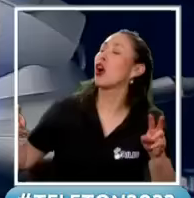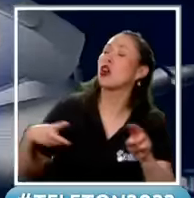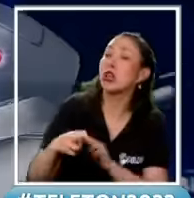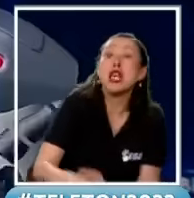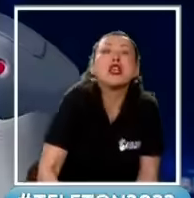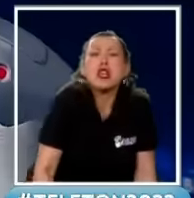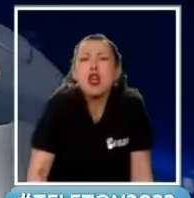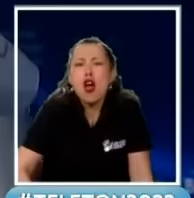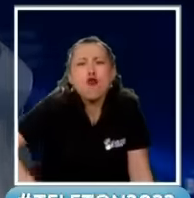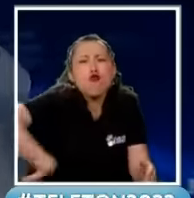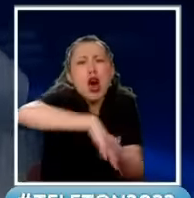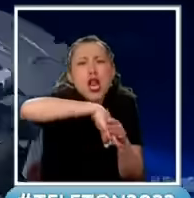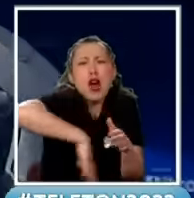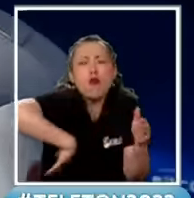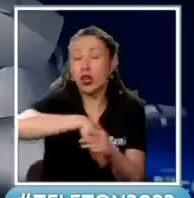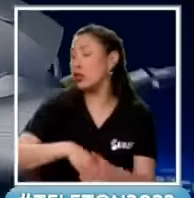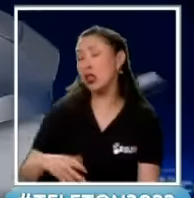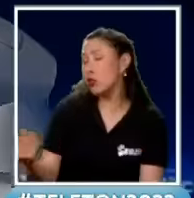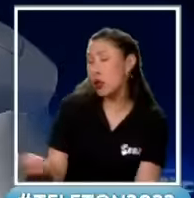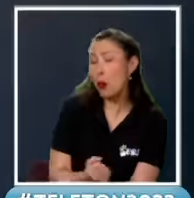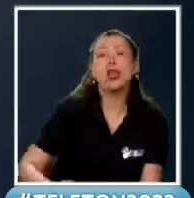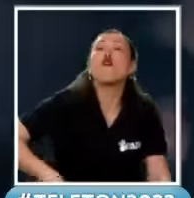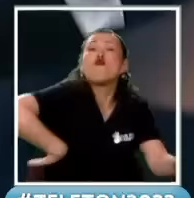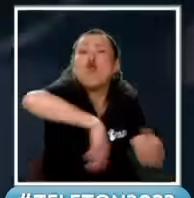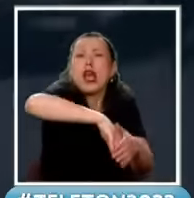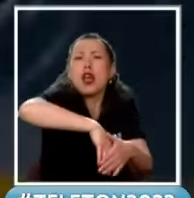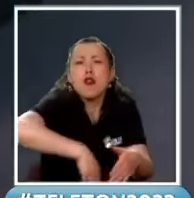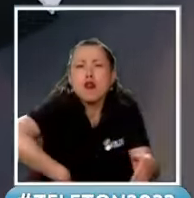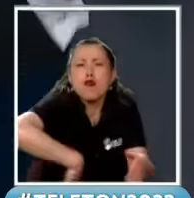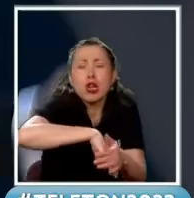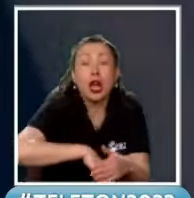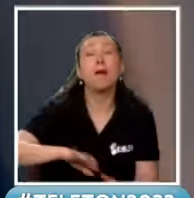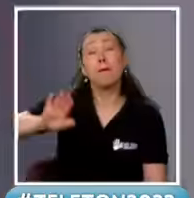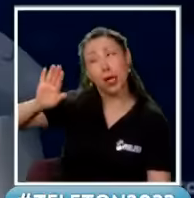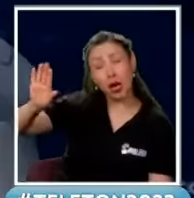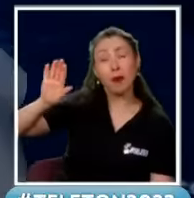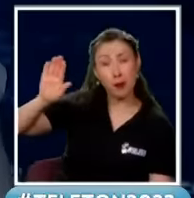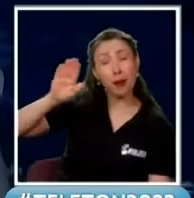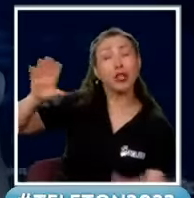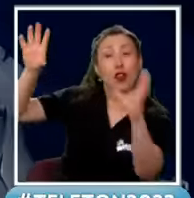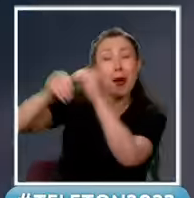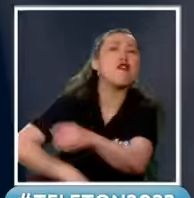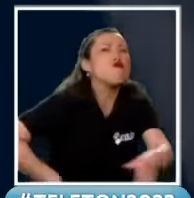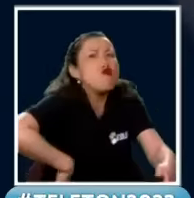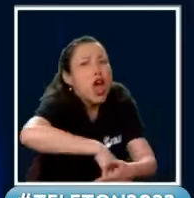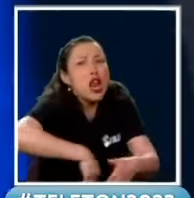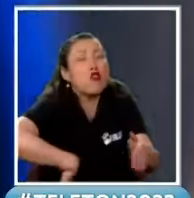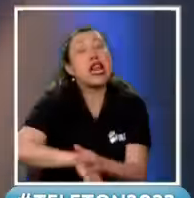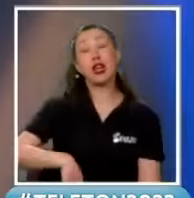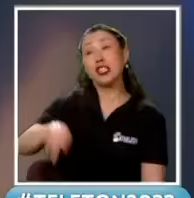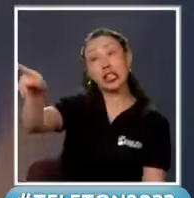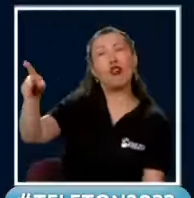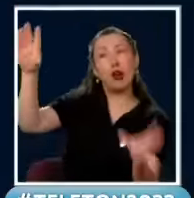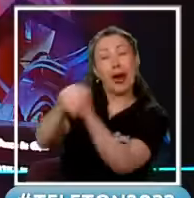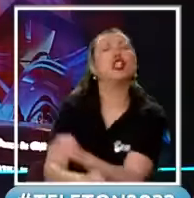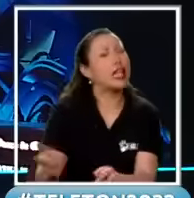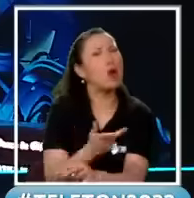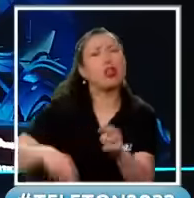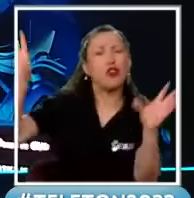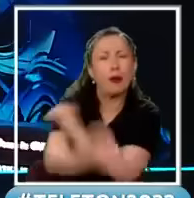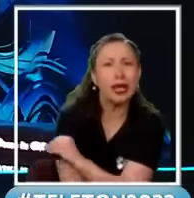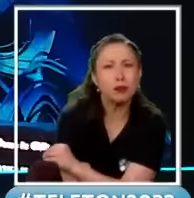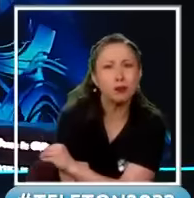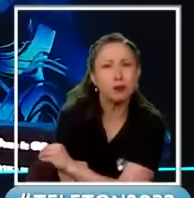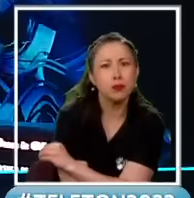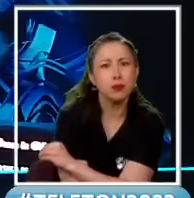por... fuera! ¡No te sale, weón! ¡No te sale! ¡Fuera! ¡Te voy a pagar! ¡Te voy a... ¡Ya sabes qué, weón! ¡Te voy a pagar!